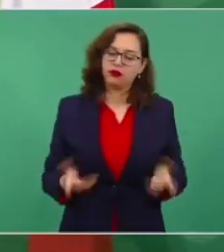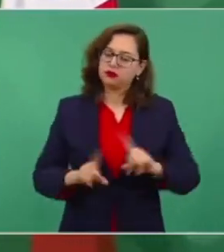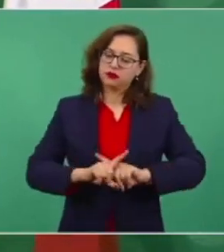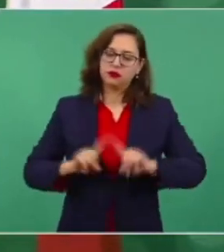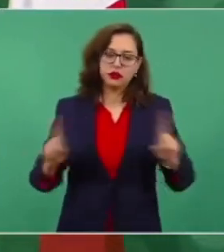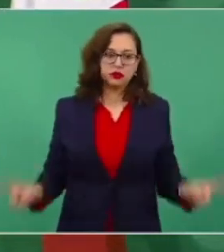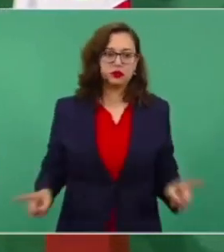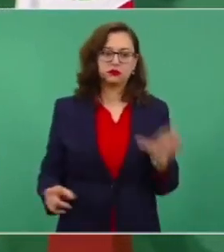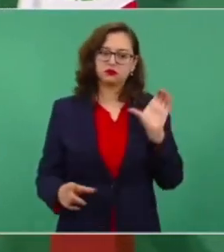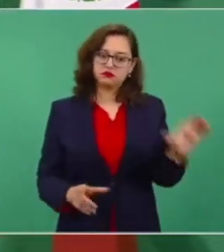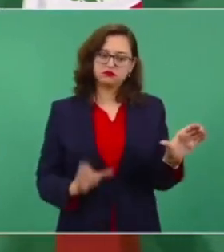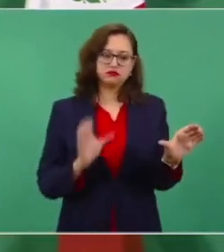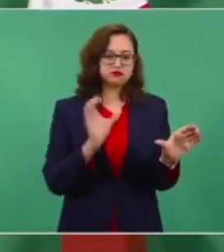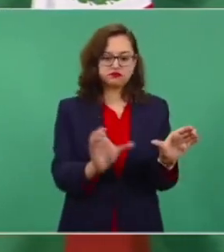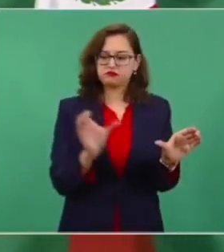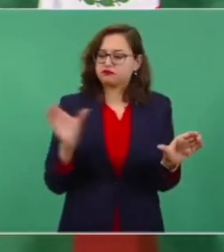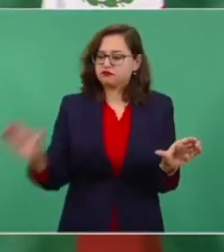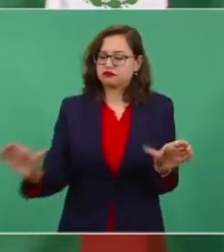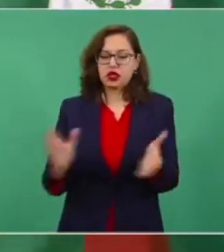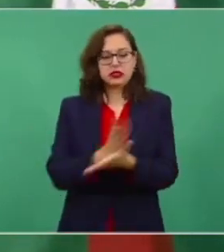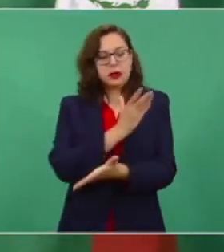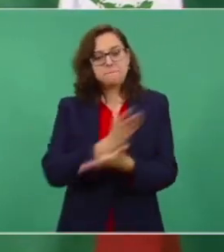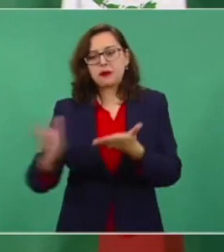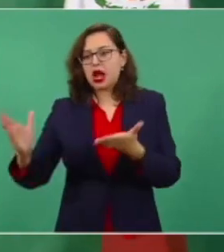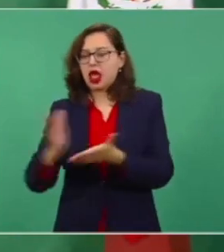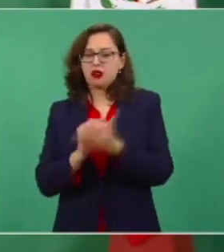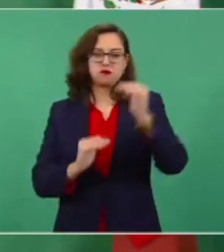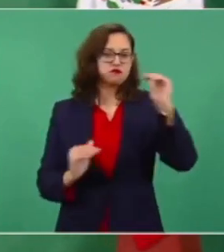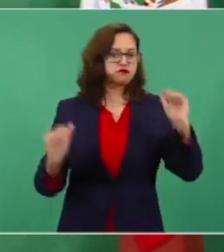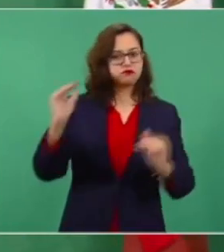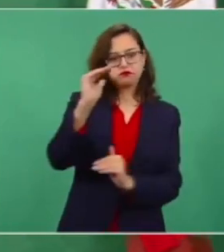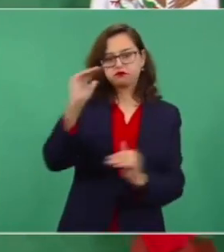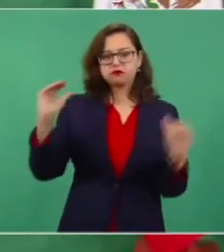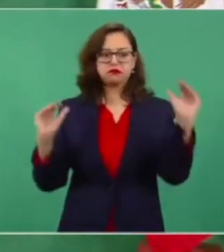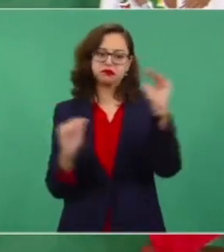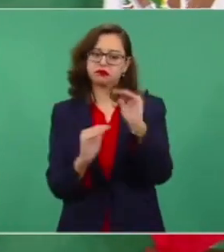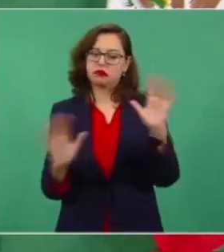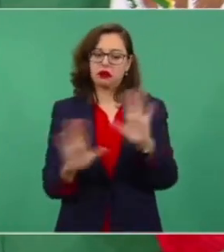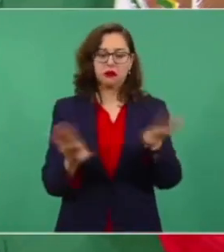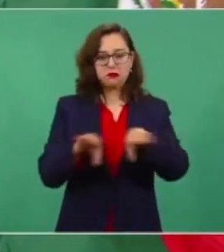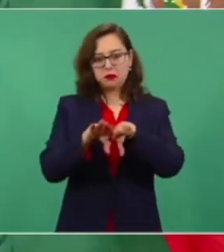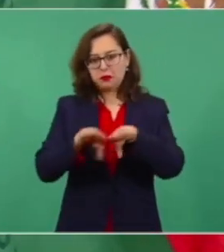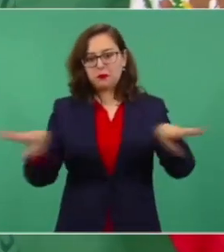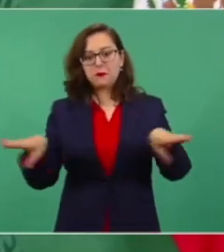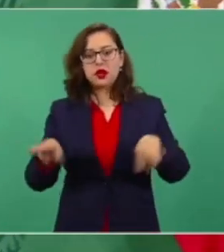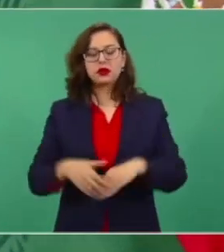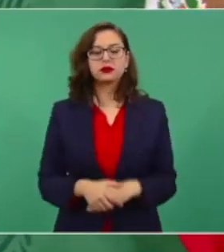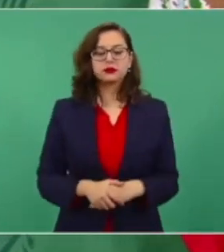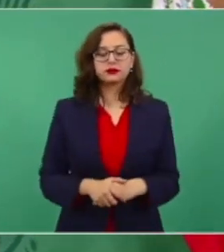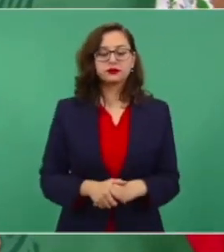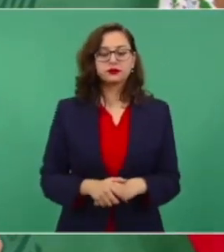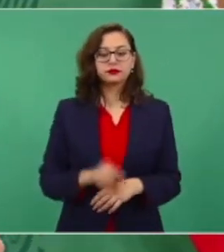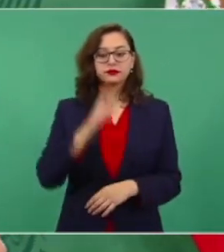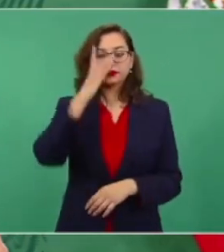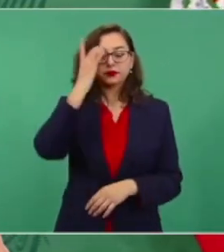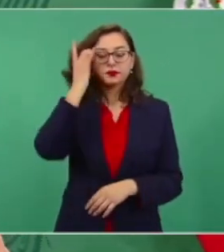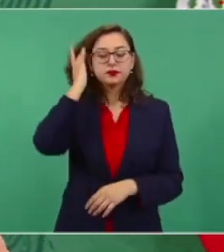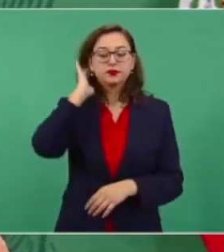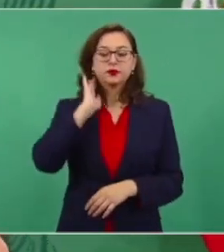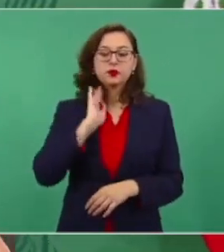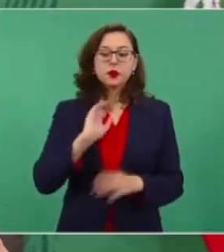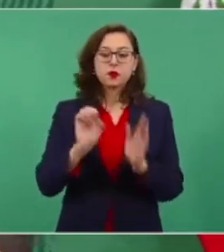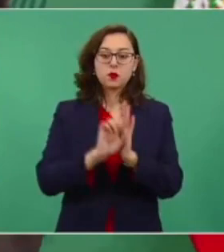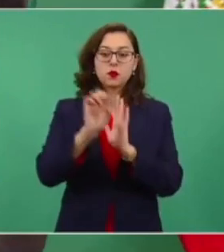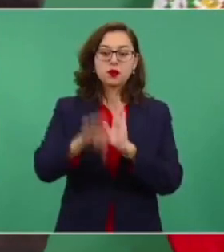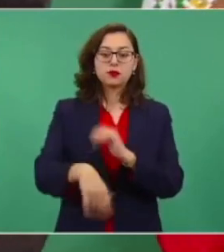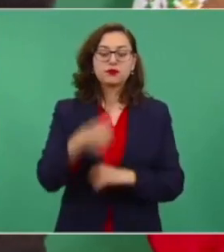Ayer, por ejemplo, se comentaba aquí de una resolución para que se